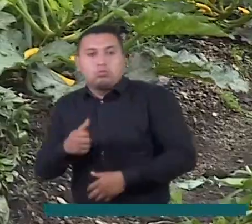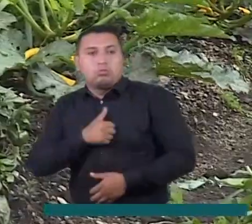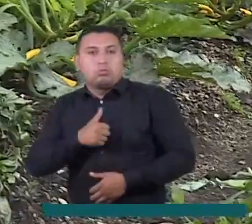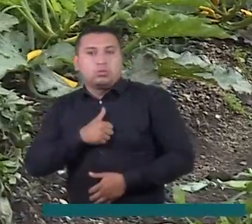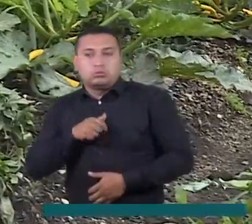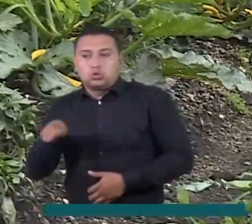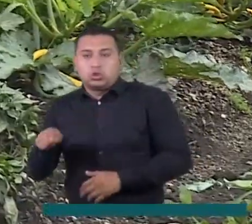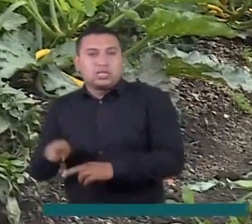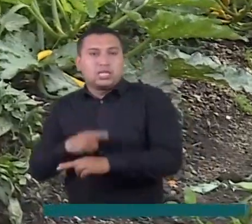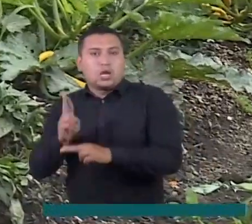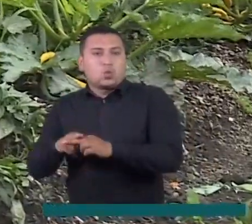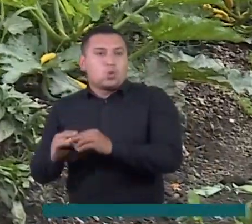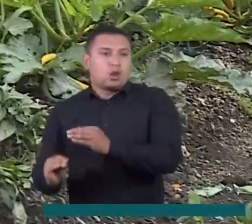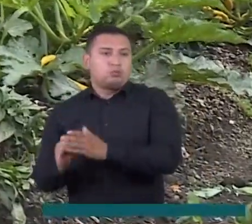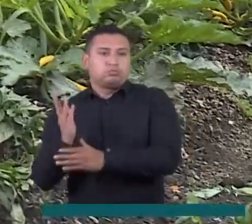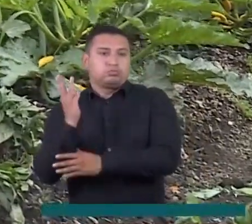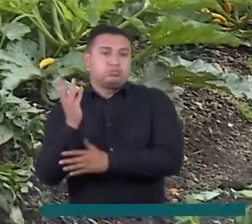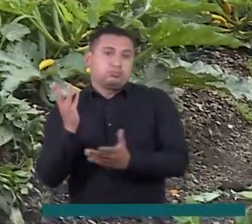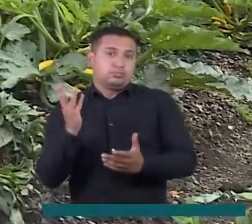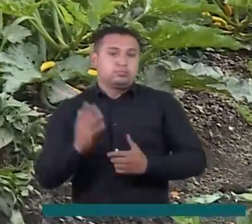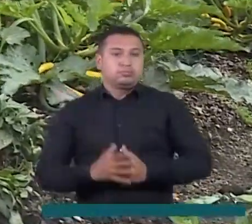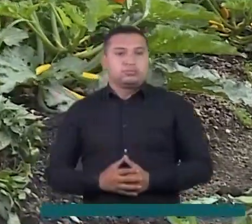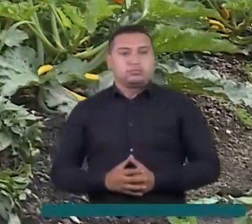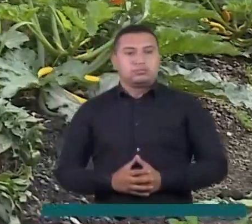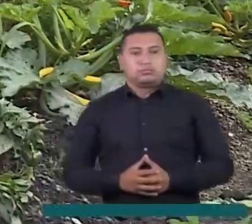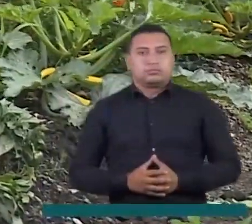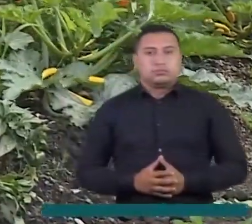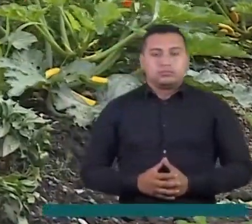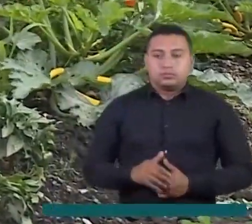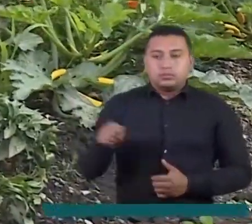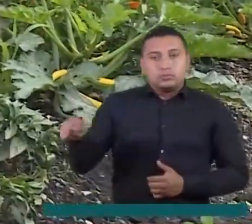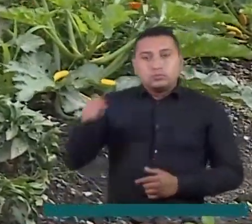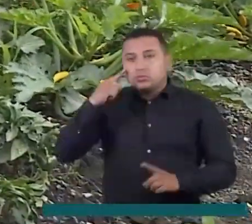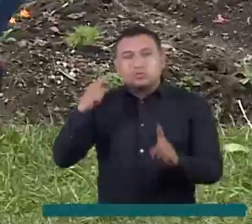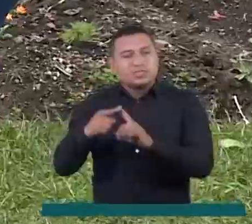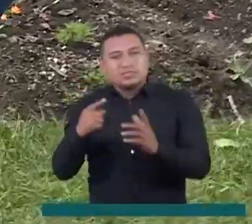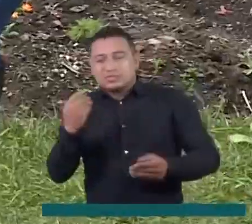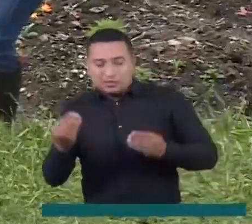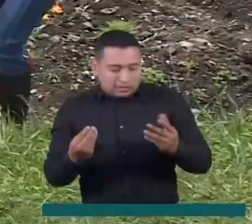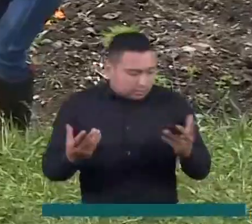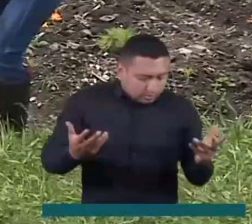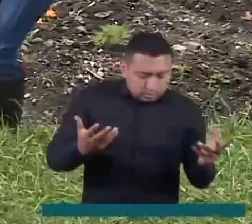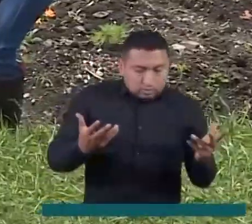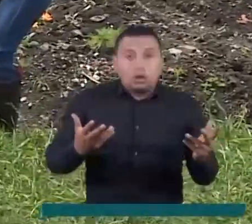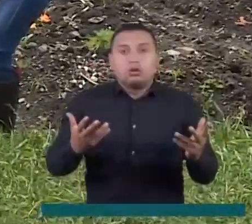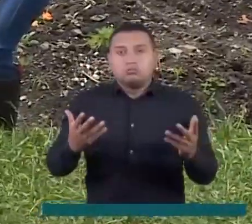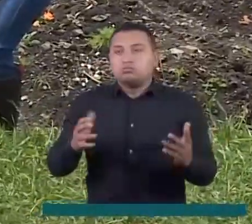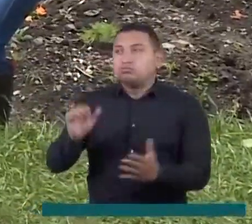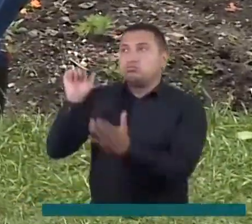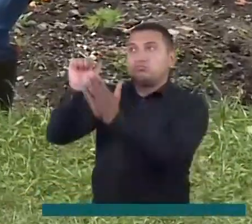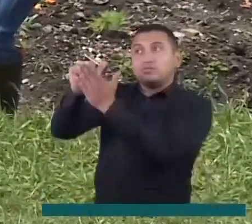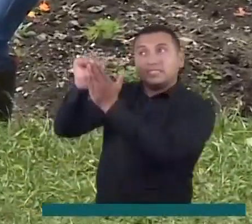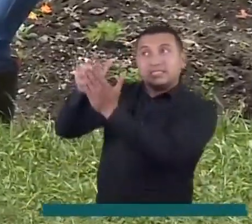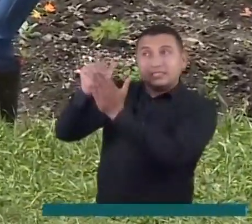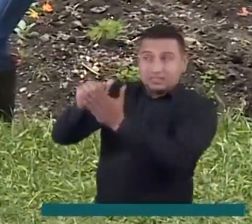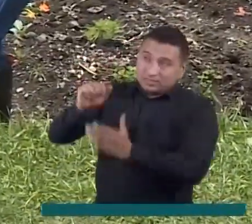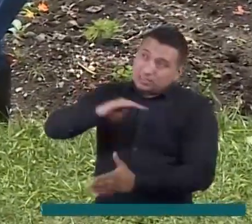Con el fin de llegar más lejos, tocaron las puertas de la alcaldía municipal y así llegaron a los mercados